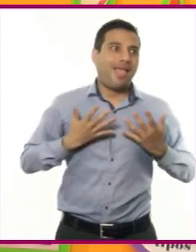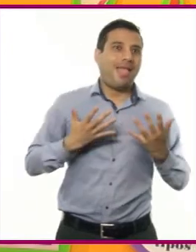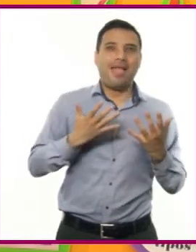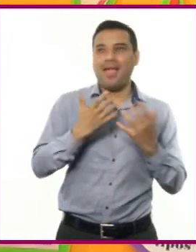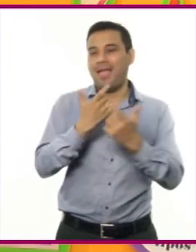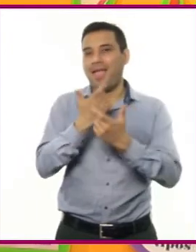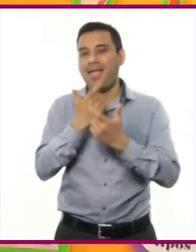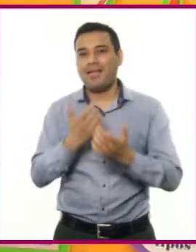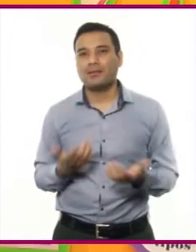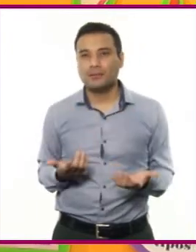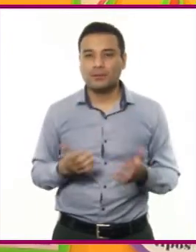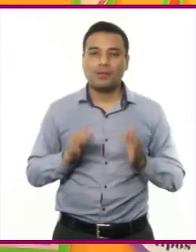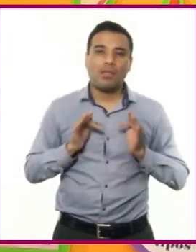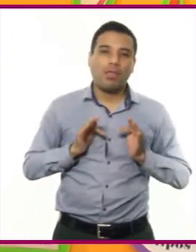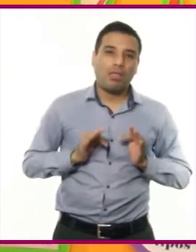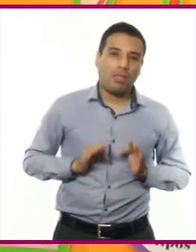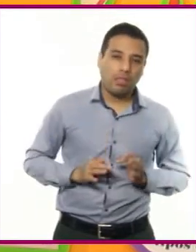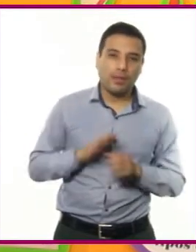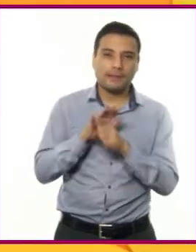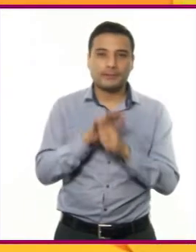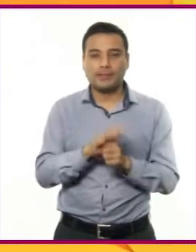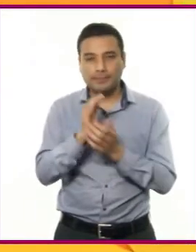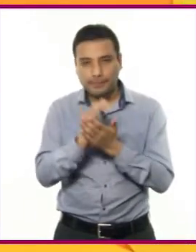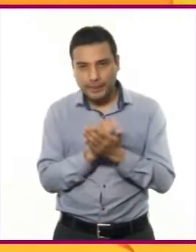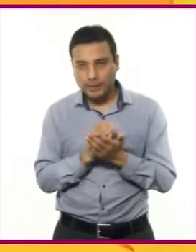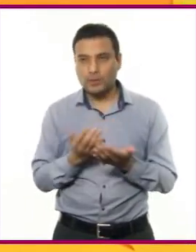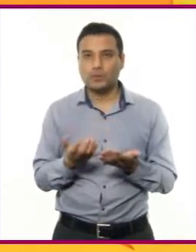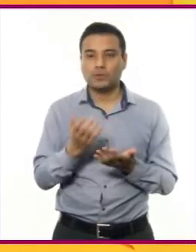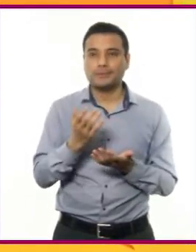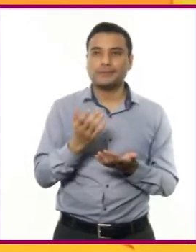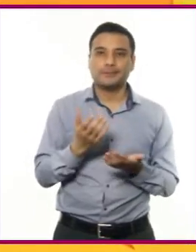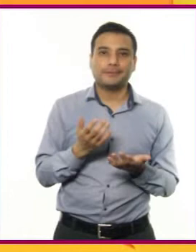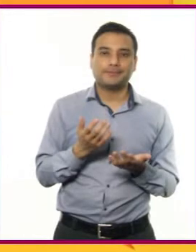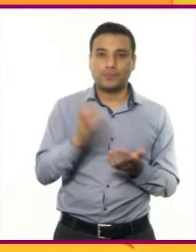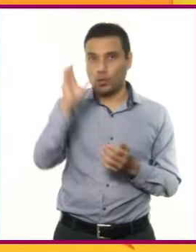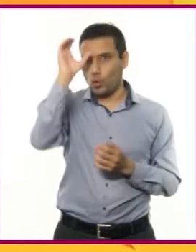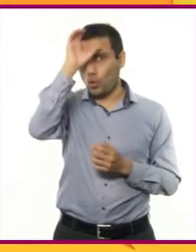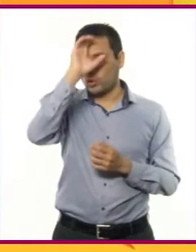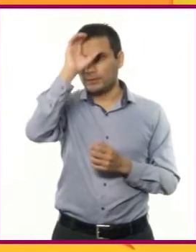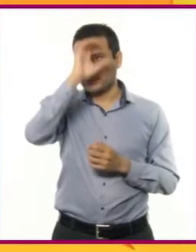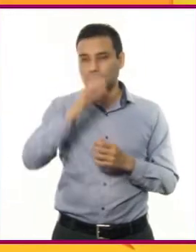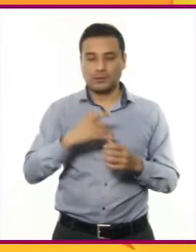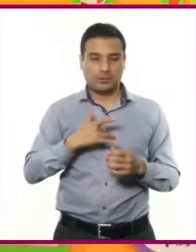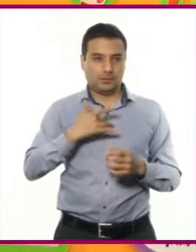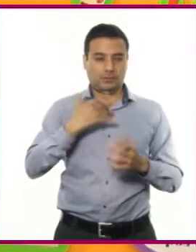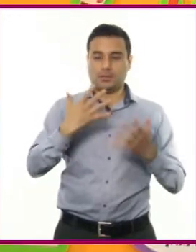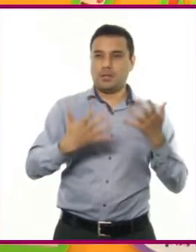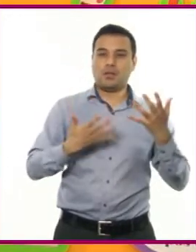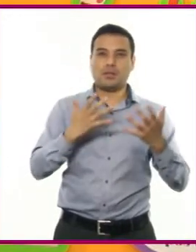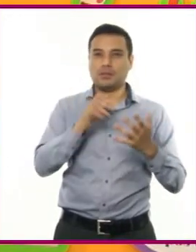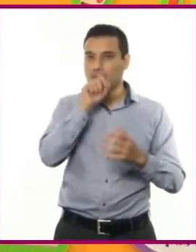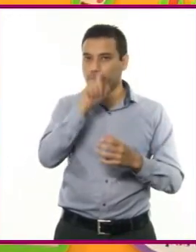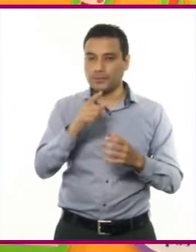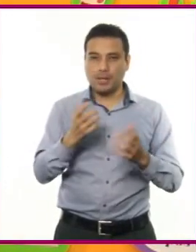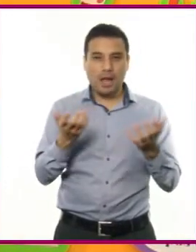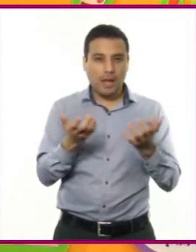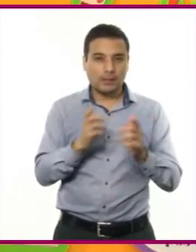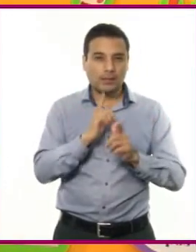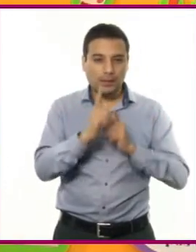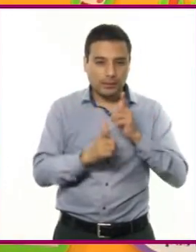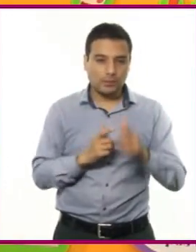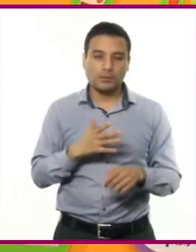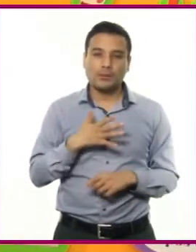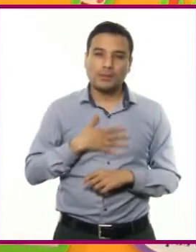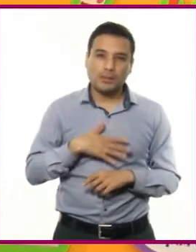relajación, disminución de estrés, incremento de la conciencia de los sentidos, lentitud en los movimientos,